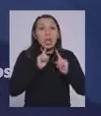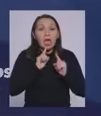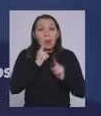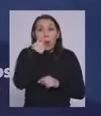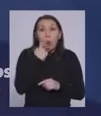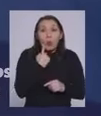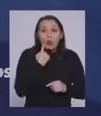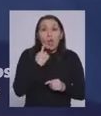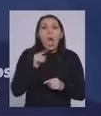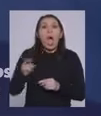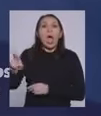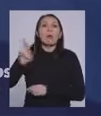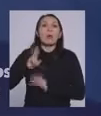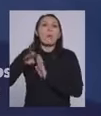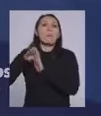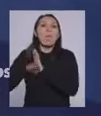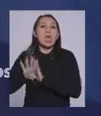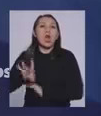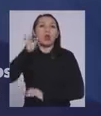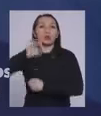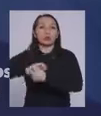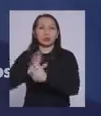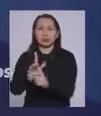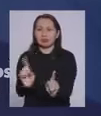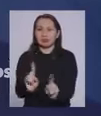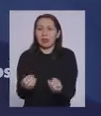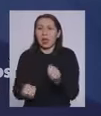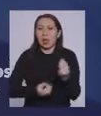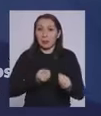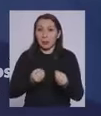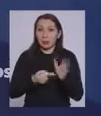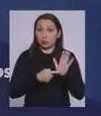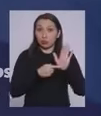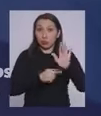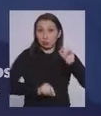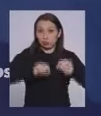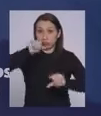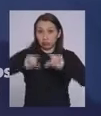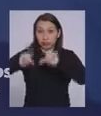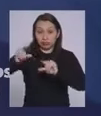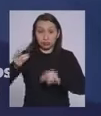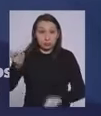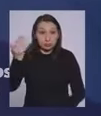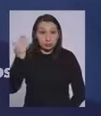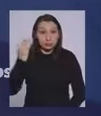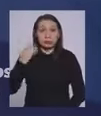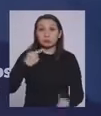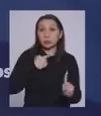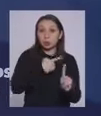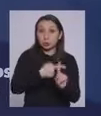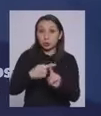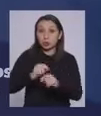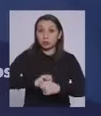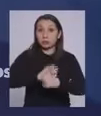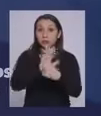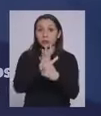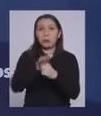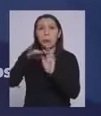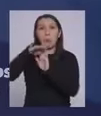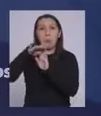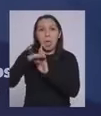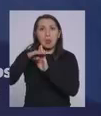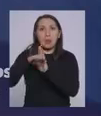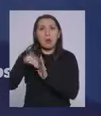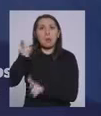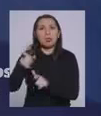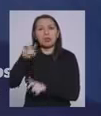teniendo números menores. Lo que pasa, y lo mostré en el gráfico, es que la positividad de los PCR ha ido bajando.